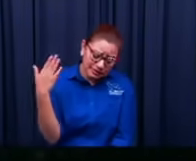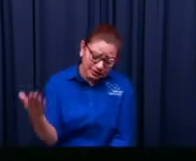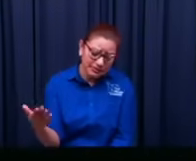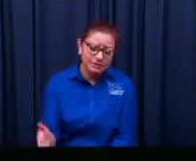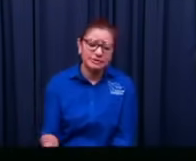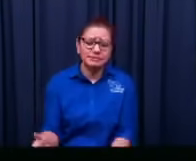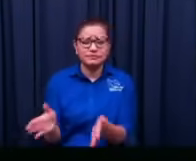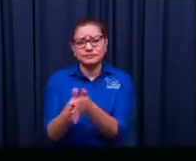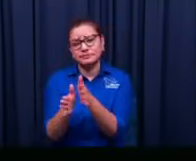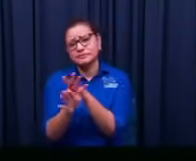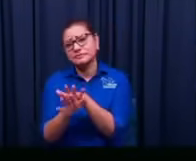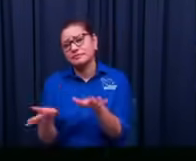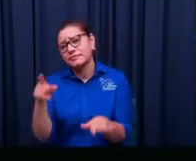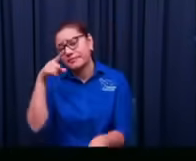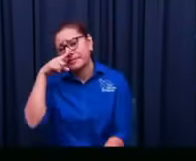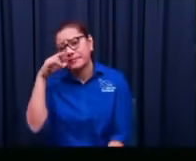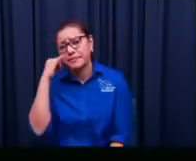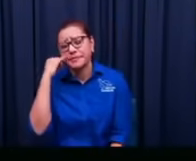está muriendo mi tía.